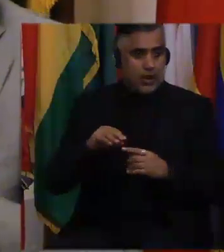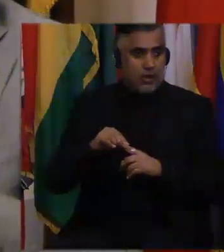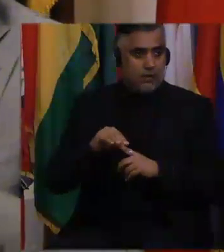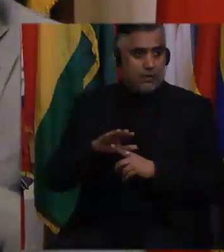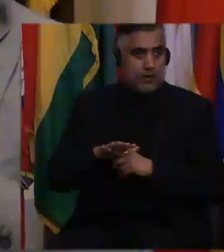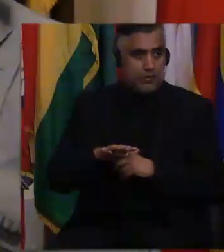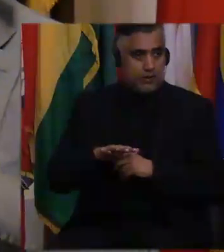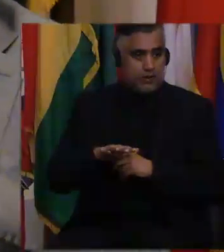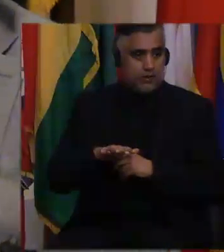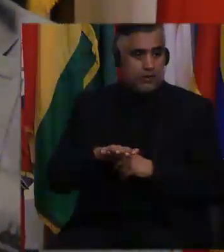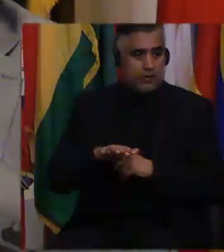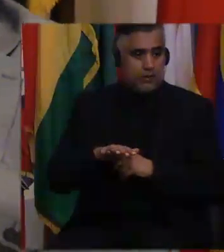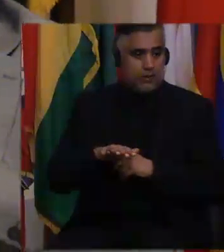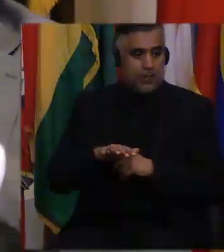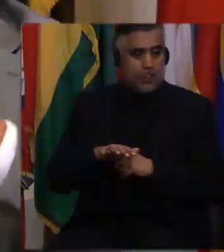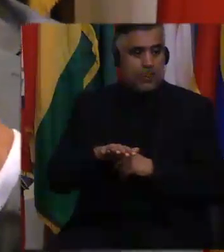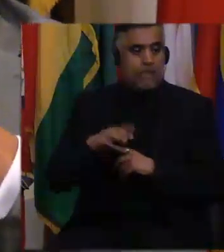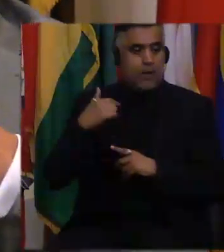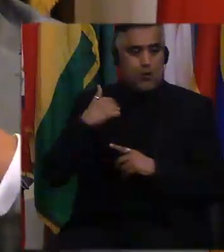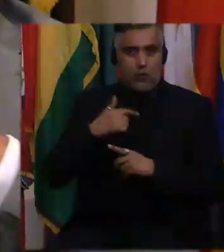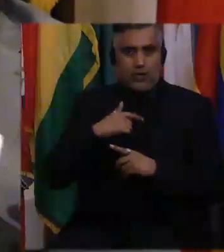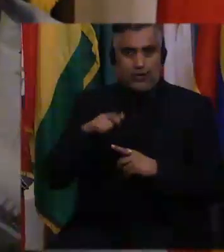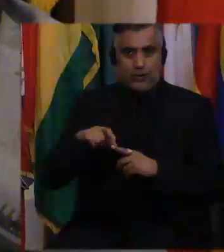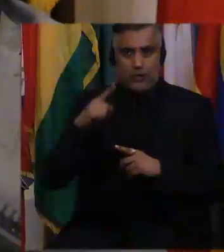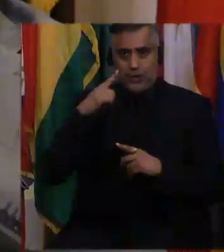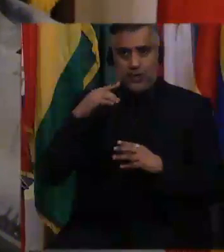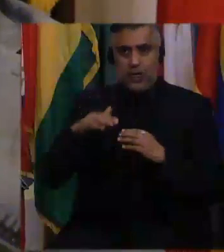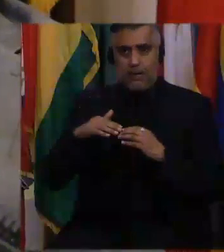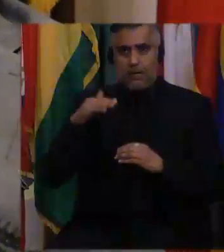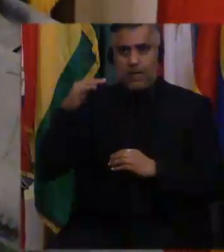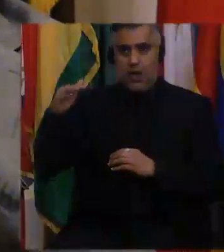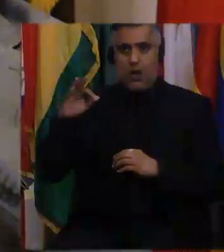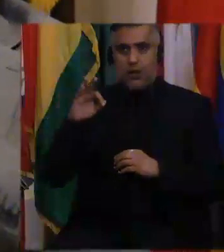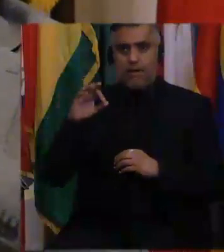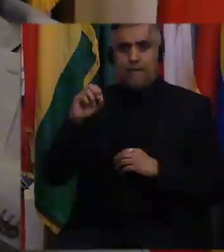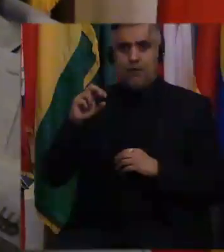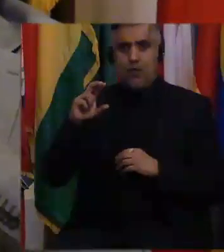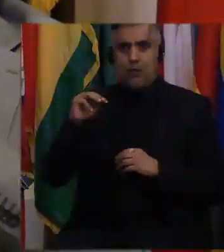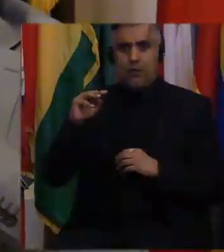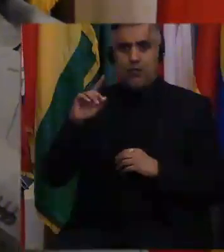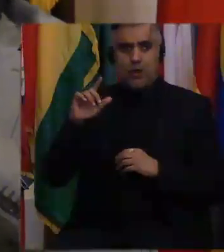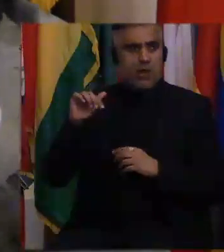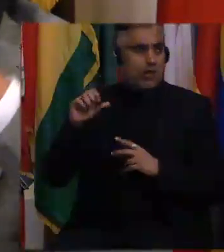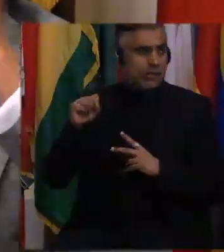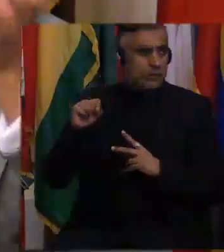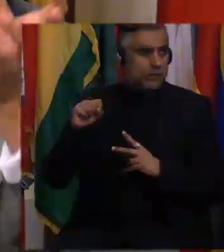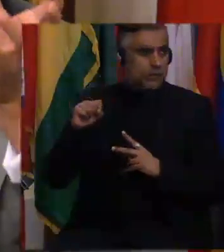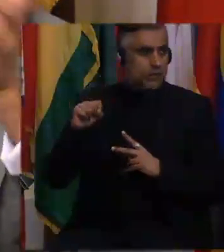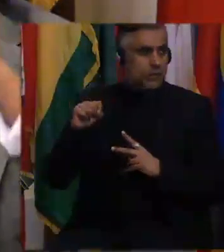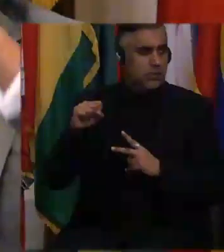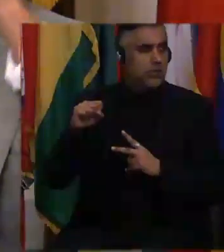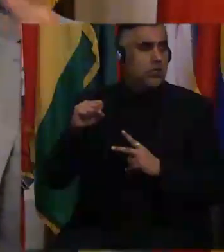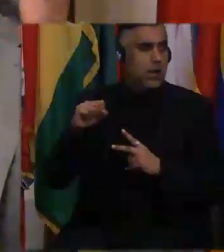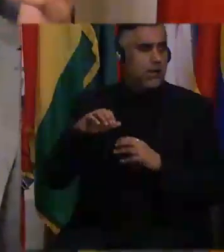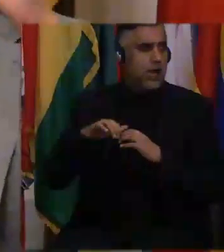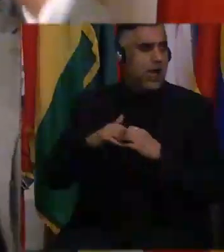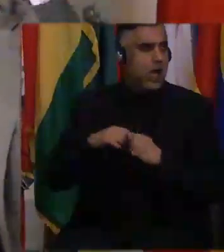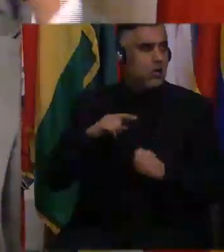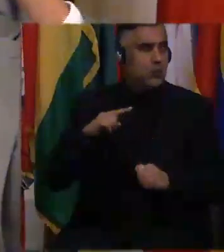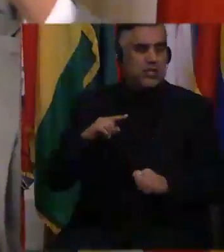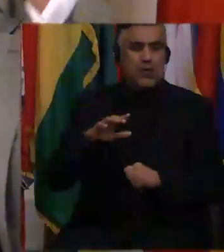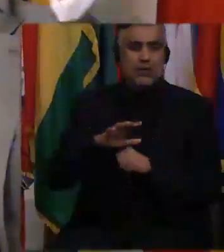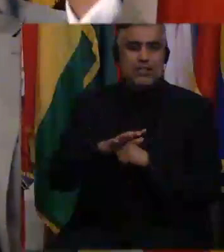derechos. Entonces, pensar más allá de fórmulas de garantizar la presencia de la mujer en las esferas